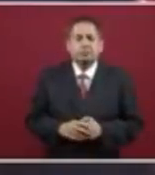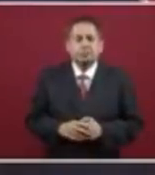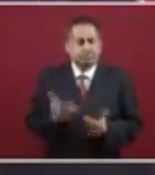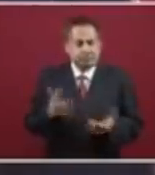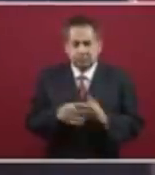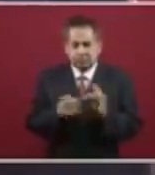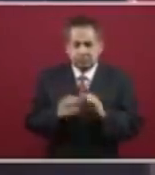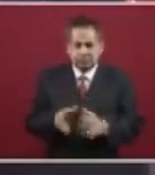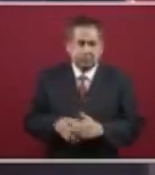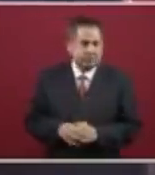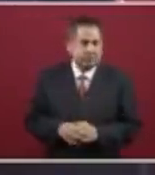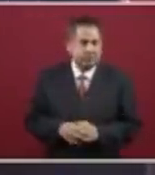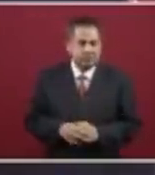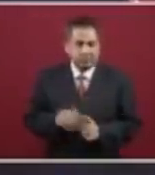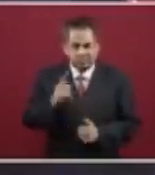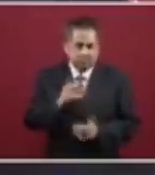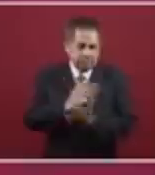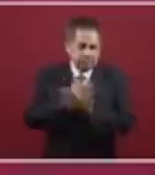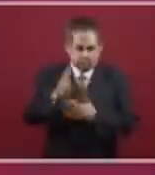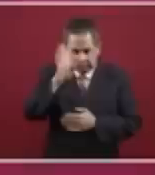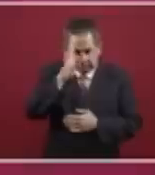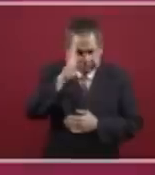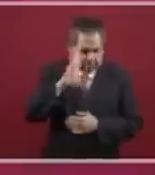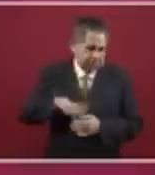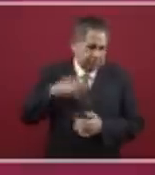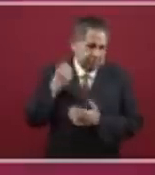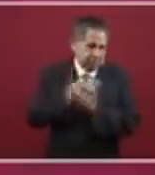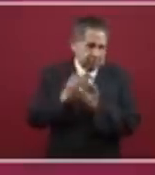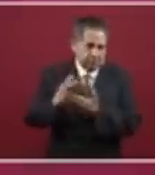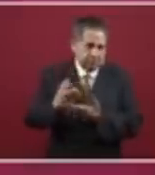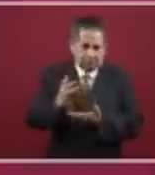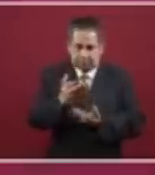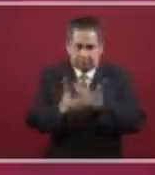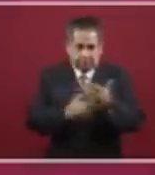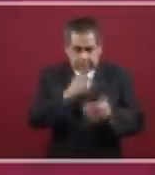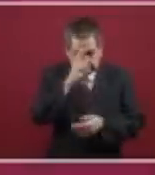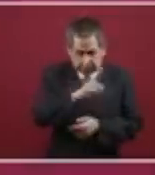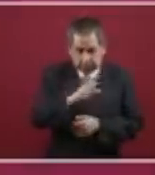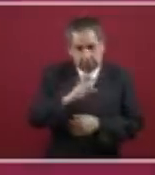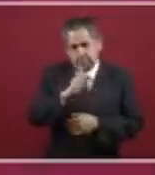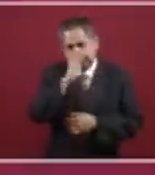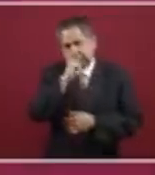Entonces, es un abuso, con todo respeto,